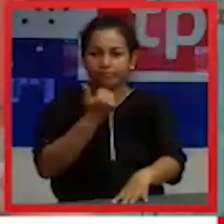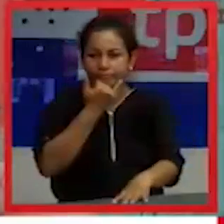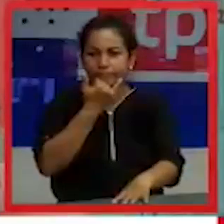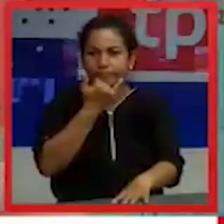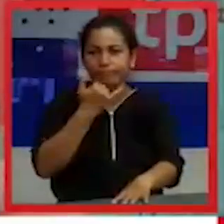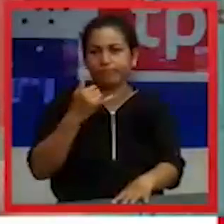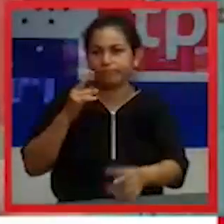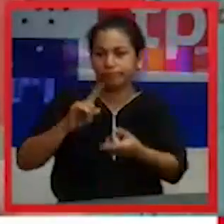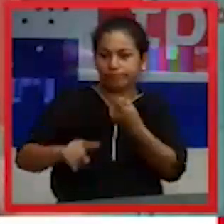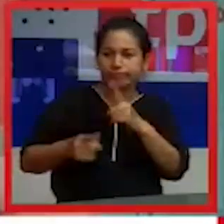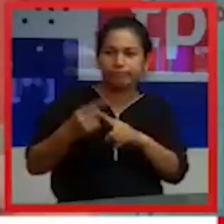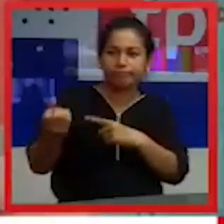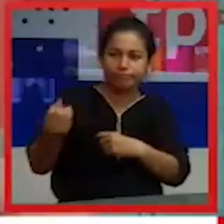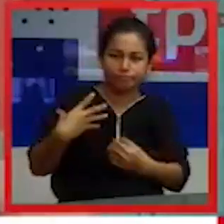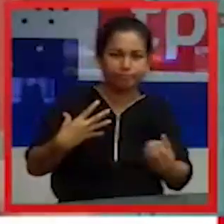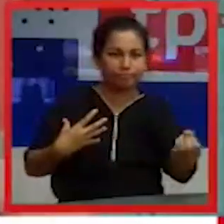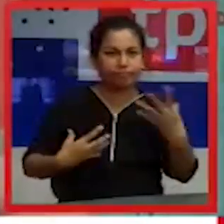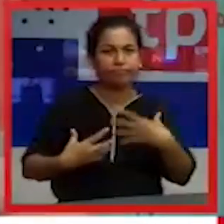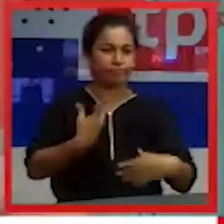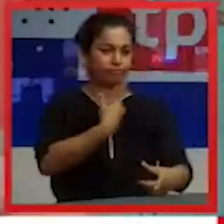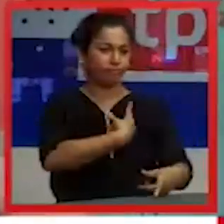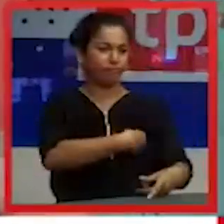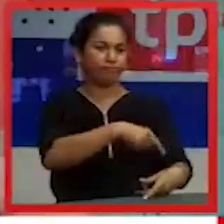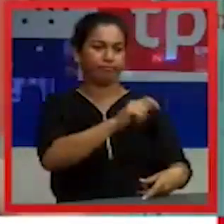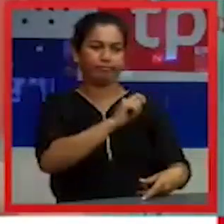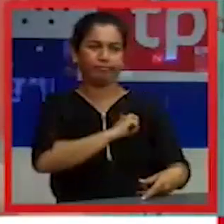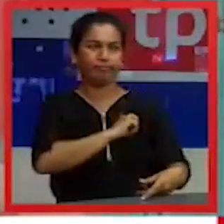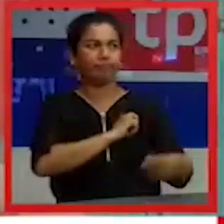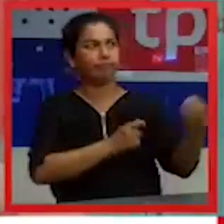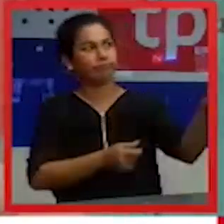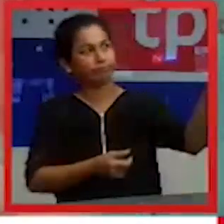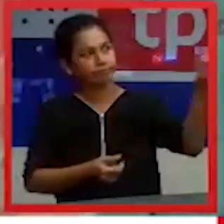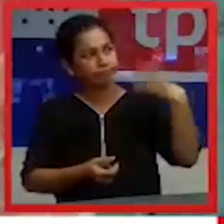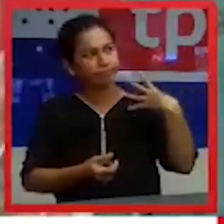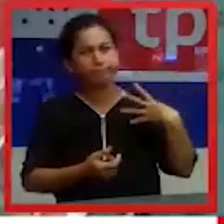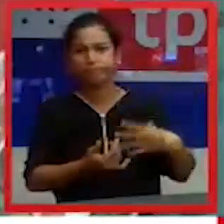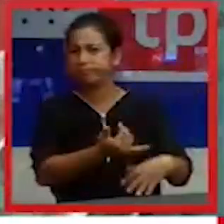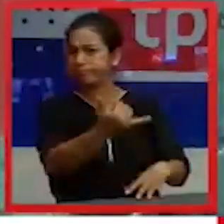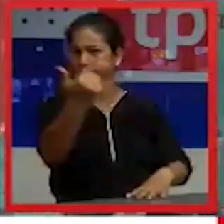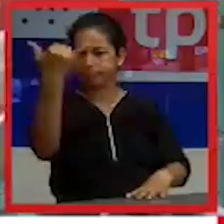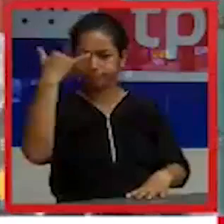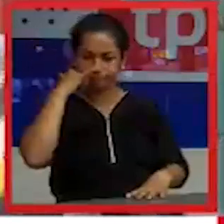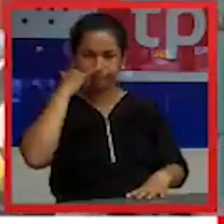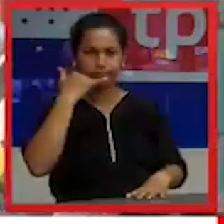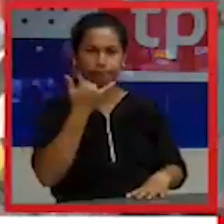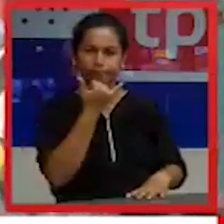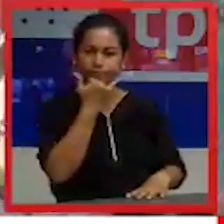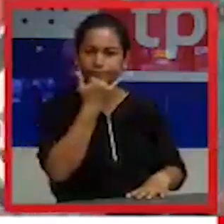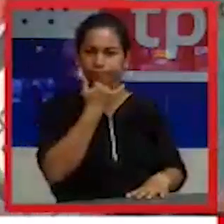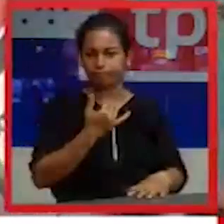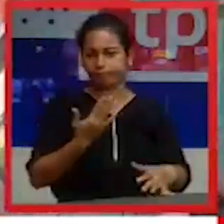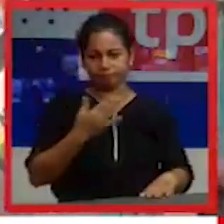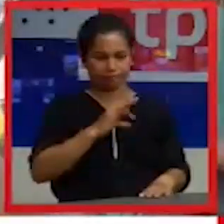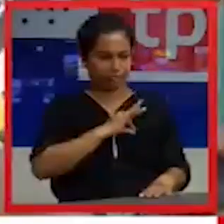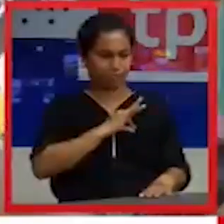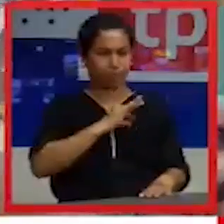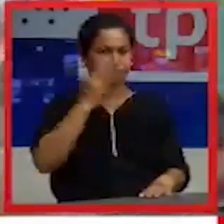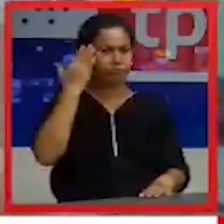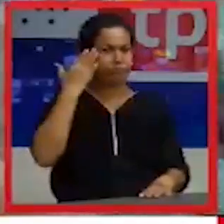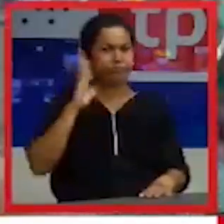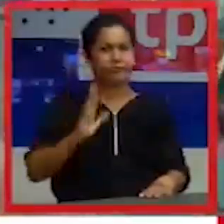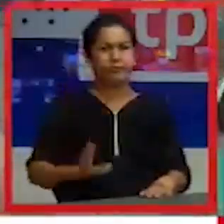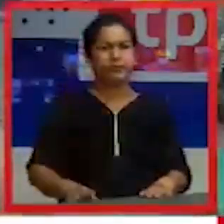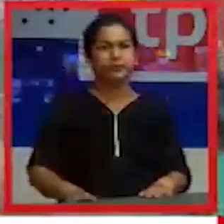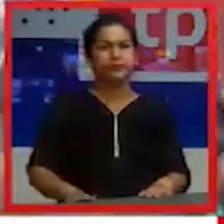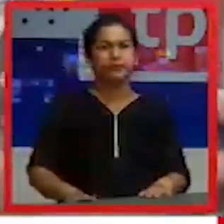Hasta de España, mi primo me llamó, vos tenésme y vos estás enfermo, no le. ¿Ya lo conoces a otra persona que supuestamente tiene mismo